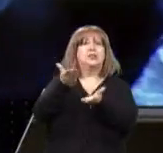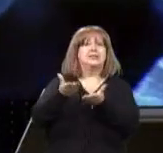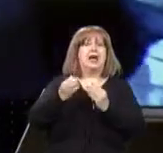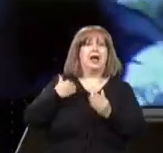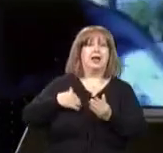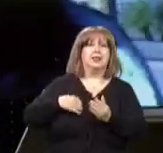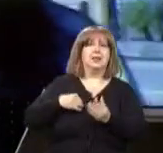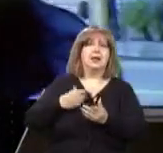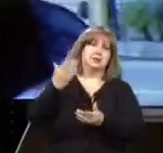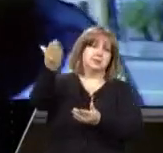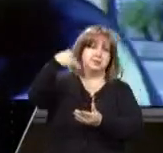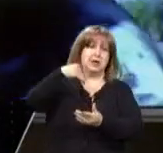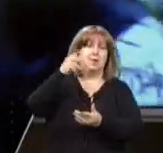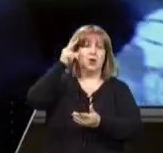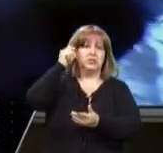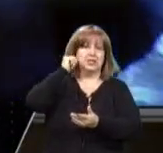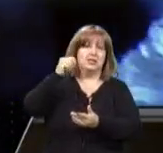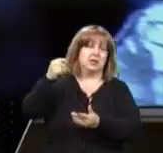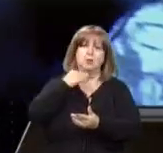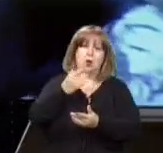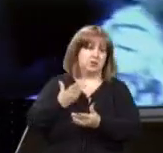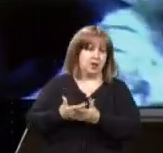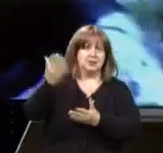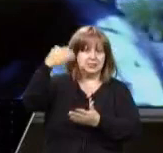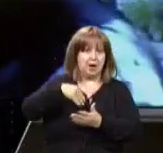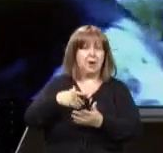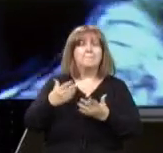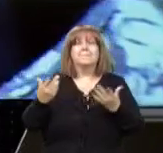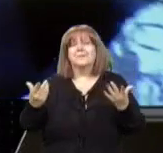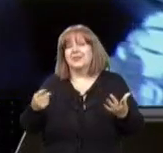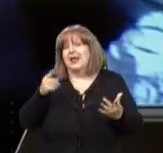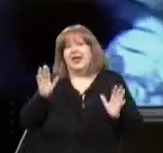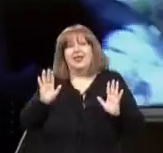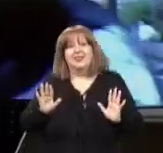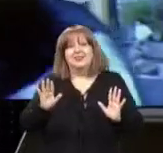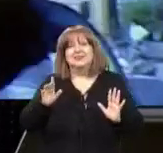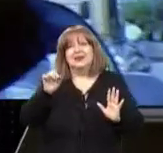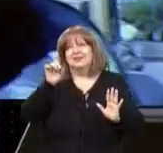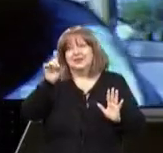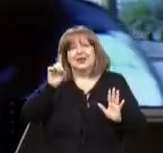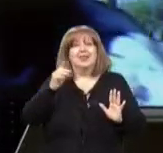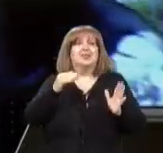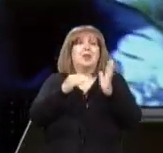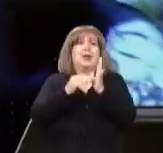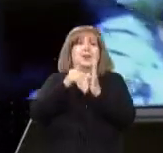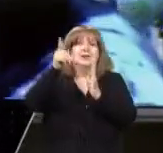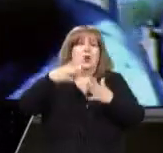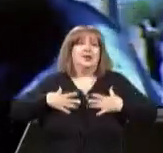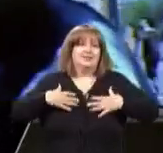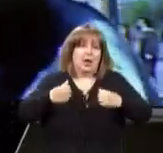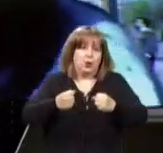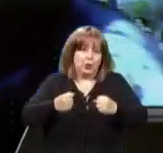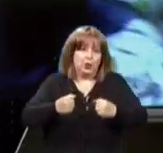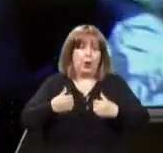qué pasa? Y si no está, no está, no va a venir. ¿Y no pasa nada con su proceso judicial? Va a seguir avanzando y se intentará que se haga un juicio de la